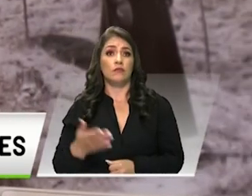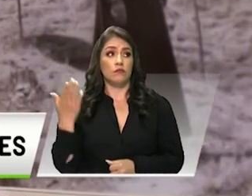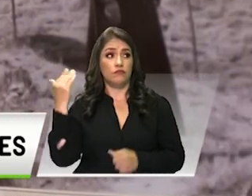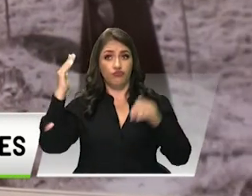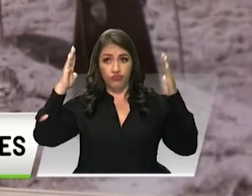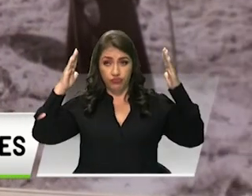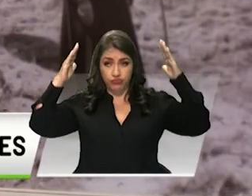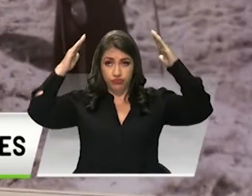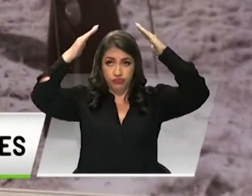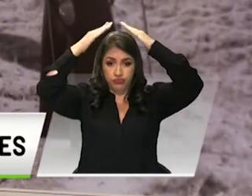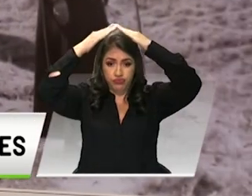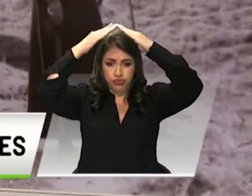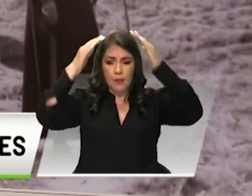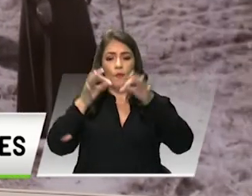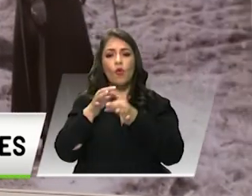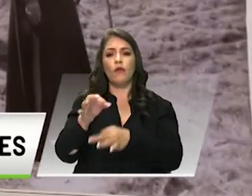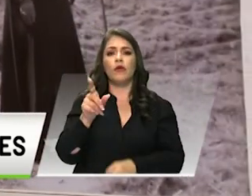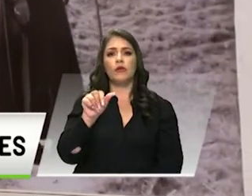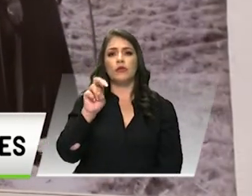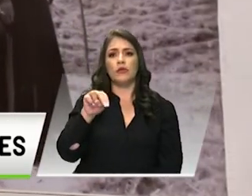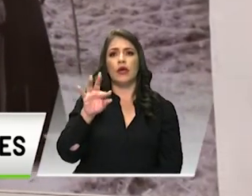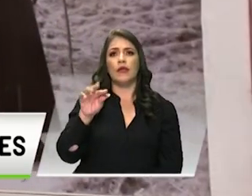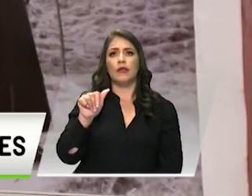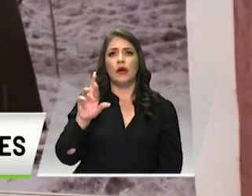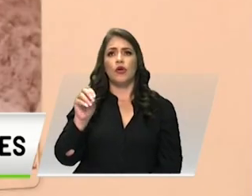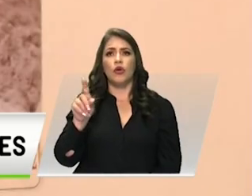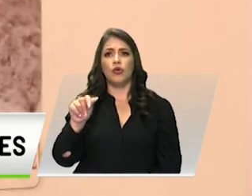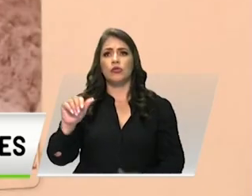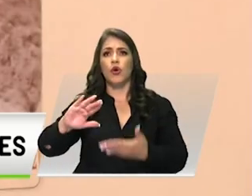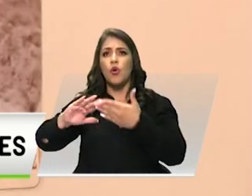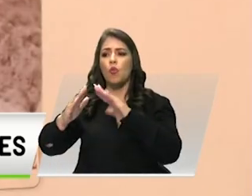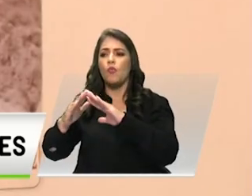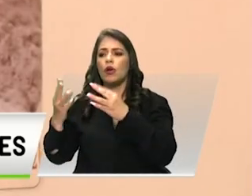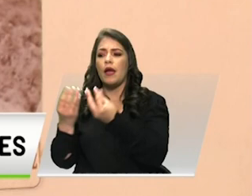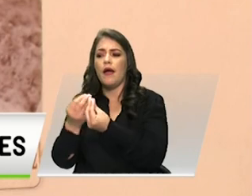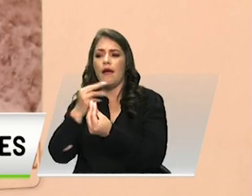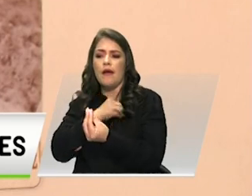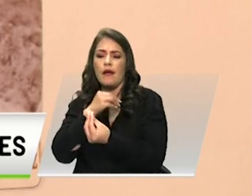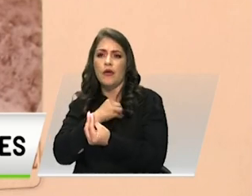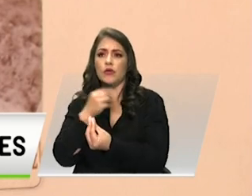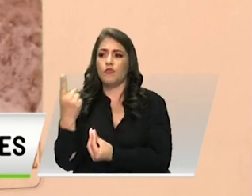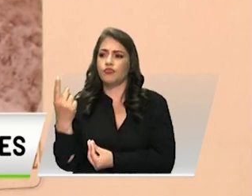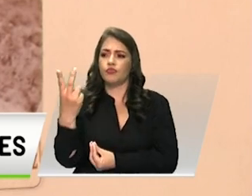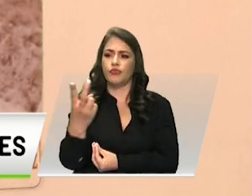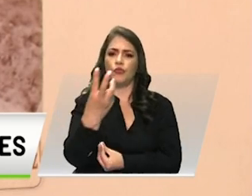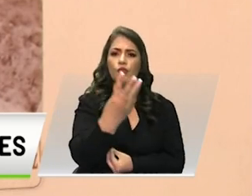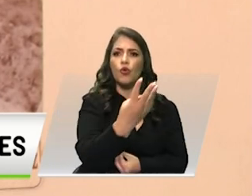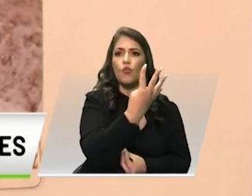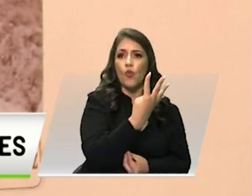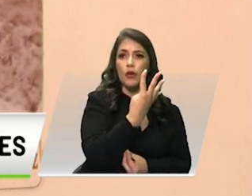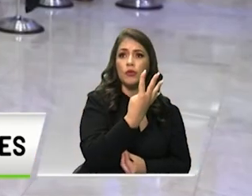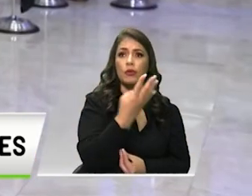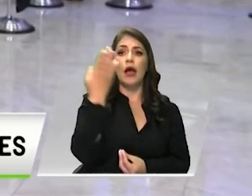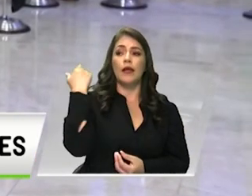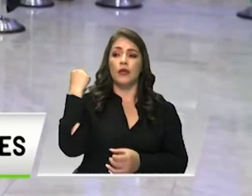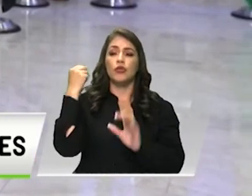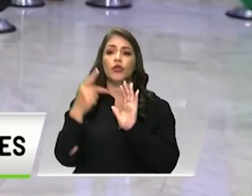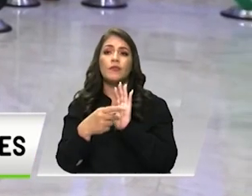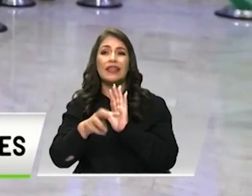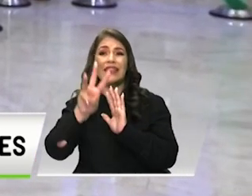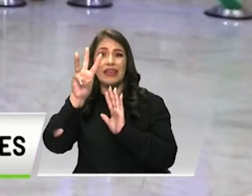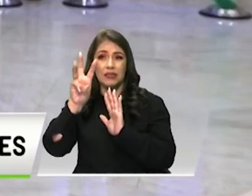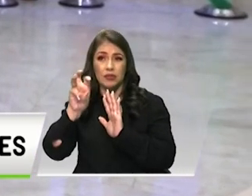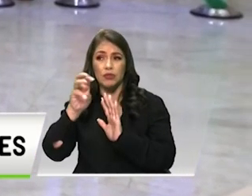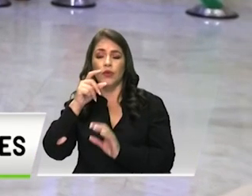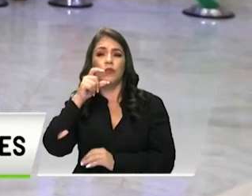de la diócesis de Santa Rosa de Osos, fundó 4 comunidades religiosas. En el 2018, el Papa Francisco firmó el